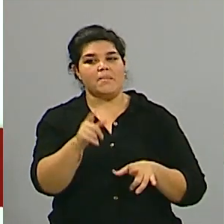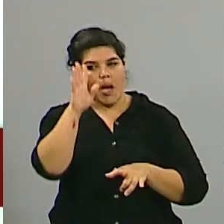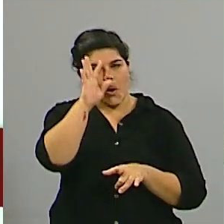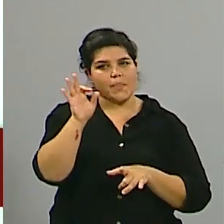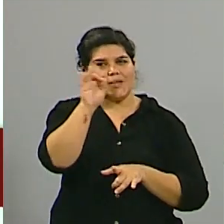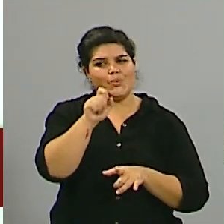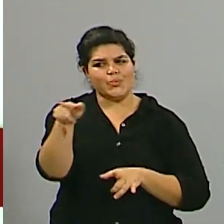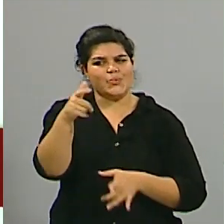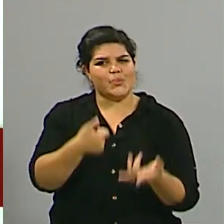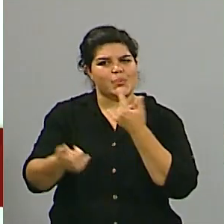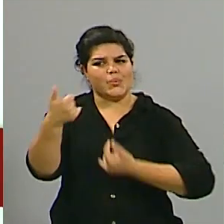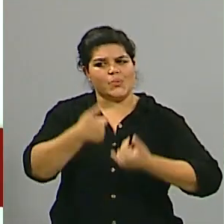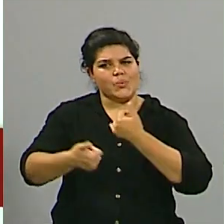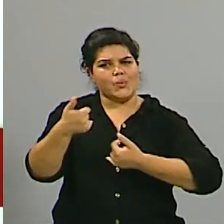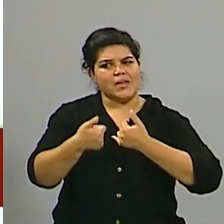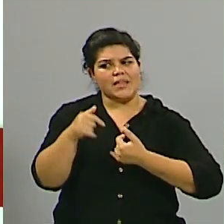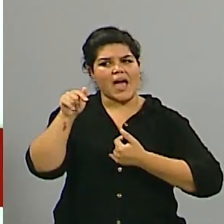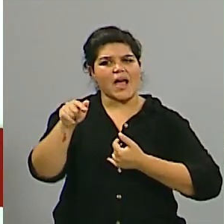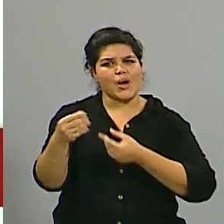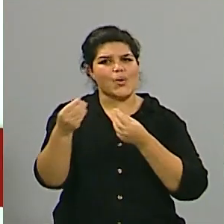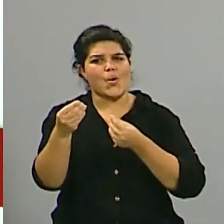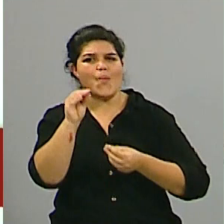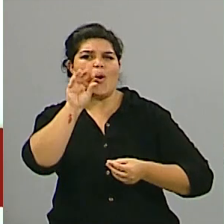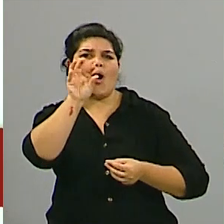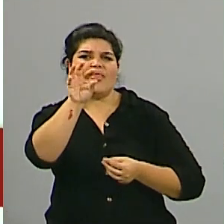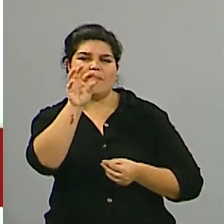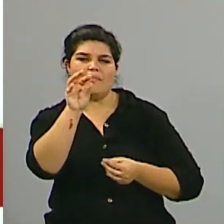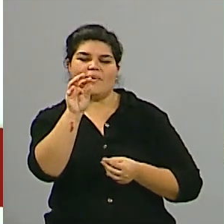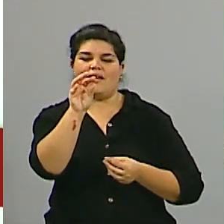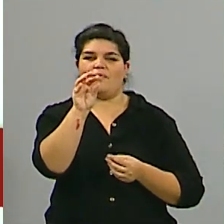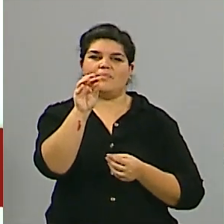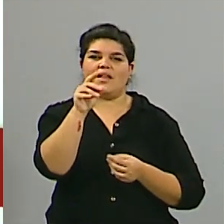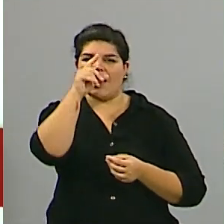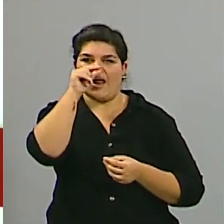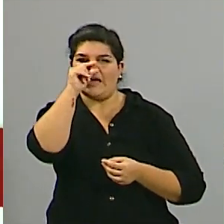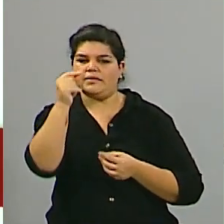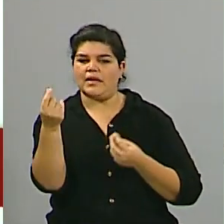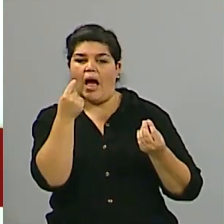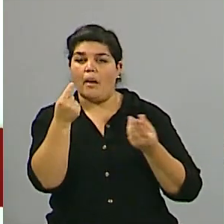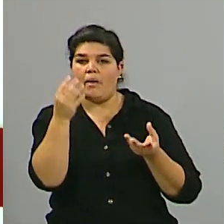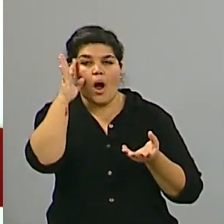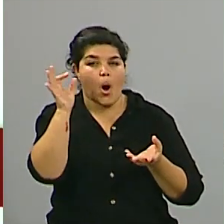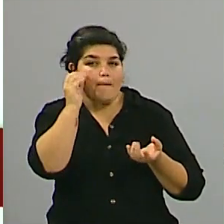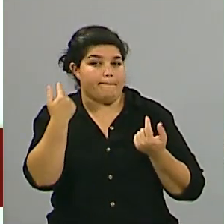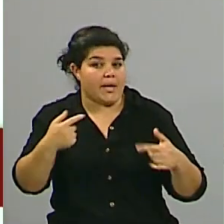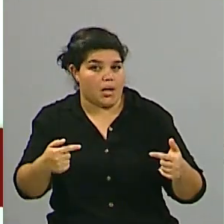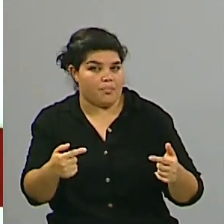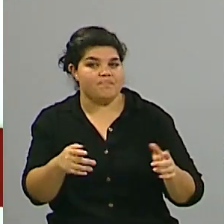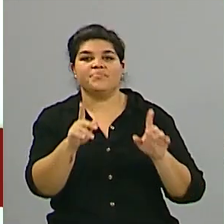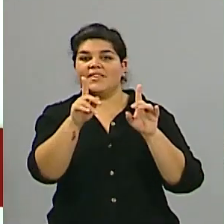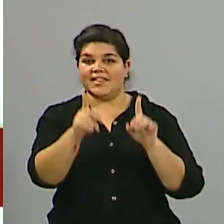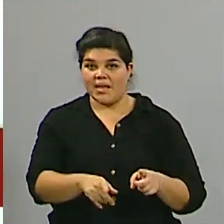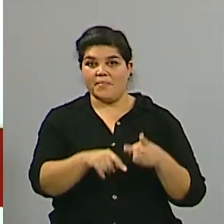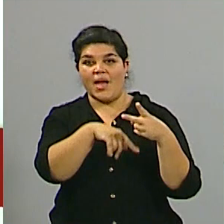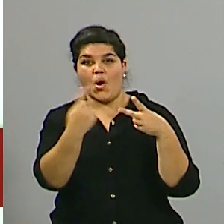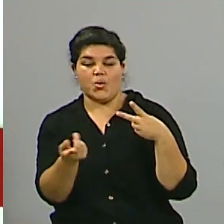impresión de lo que está sucediendo o cómo ve al Departamento de Las Heras. Y también vamos a estar hablando de un proyecto muy interesante que se viene